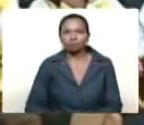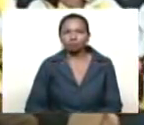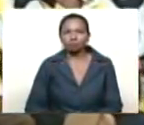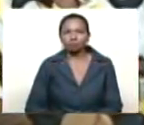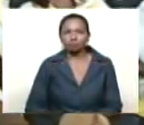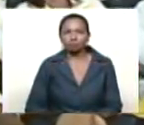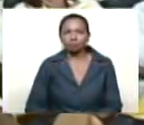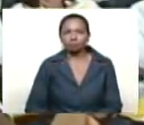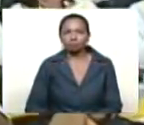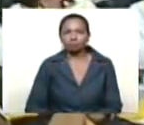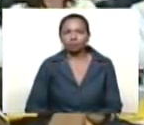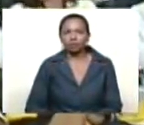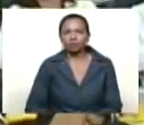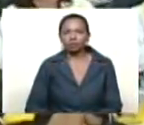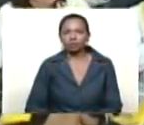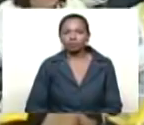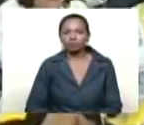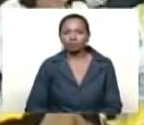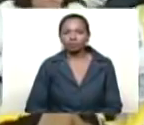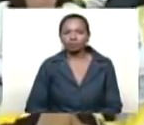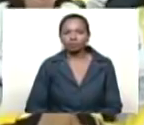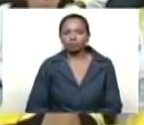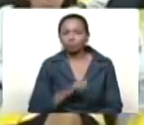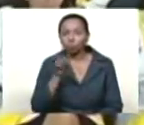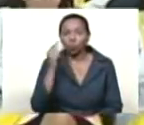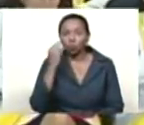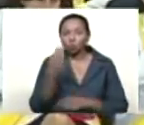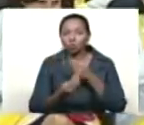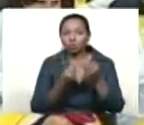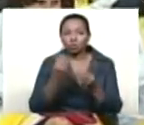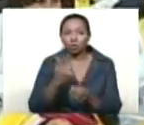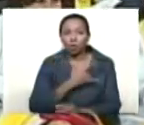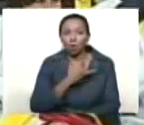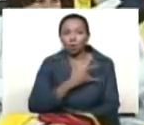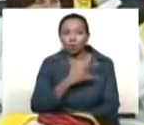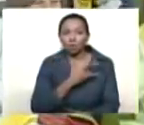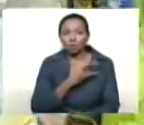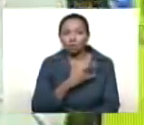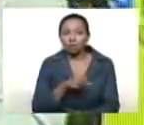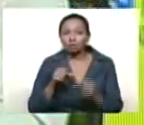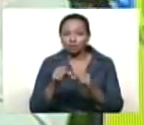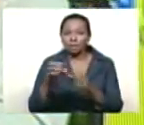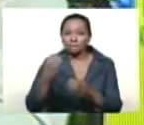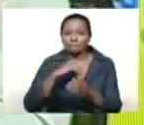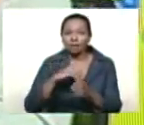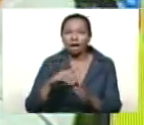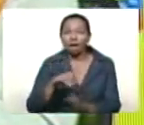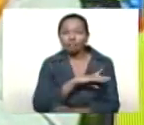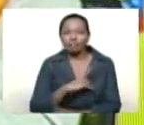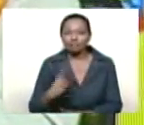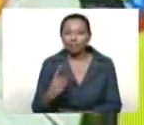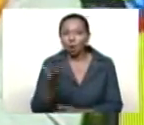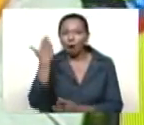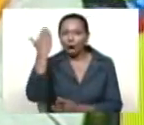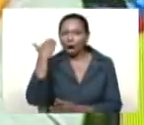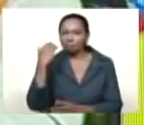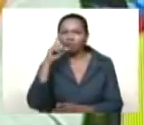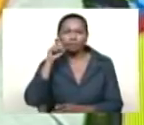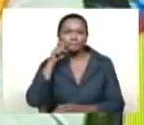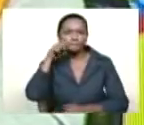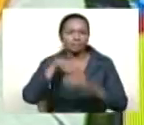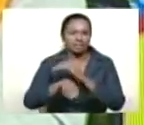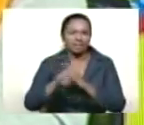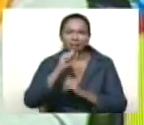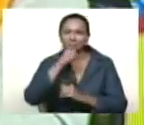Sí, presidente. Usted, cuando creó la universidad, aprobó que su sede sea la antigua sede de la Maternidad Concepción